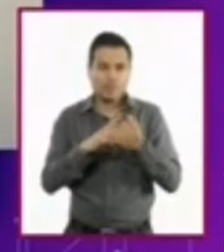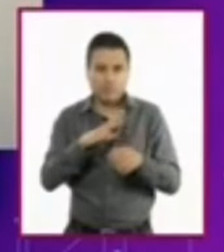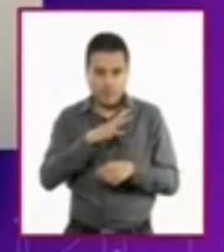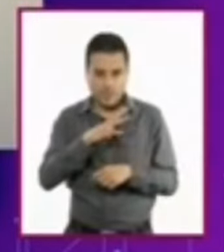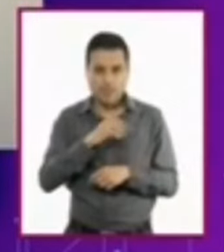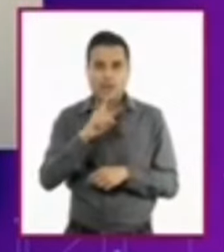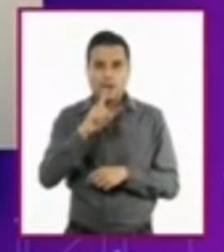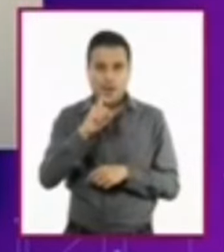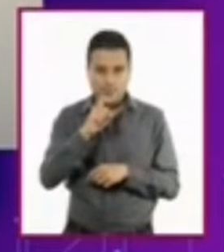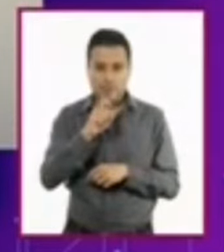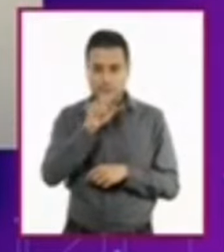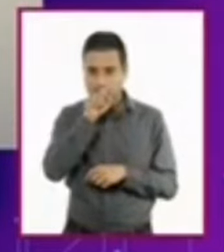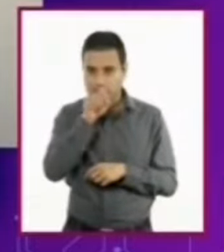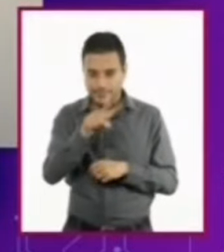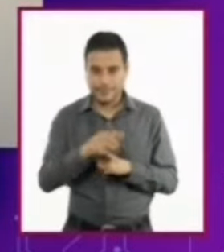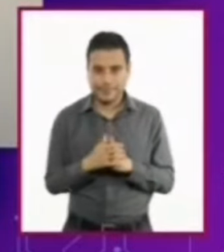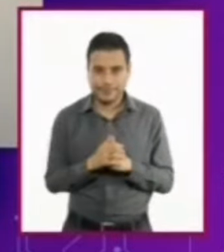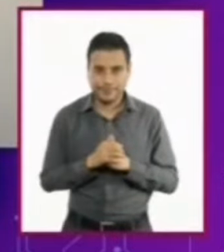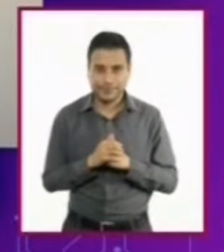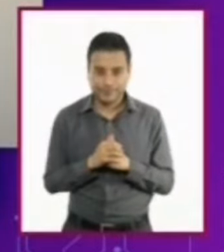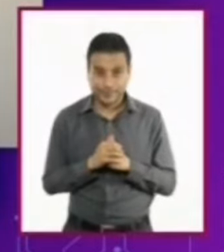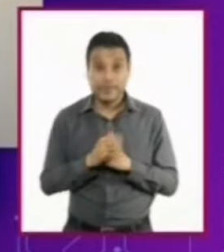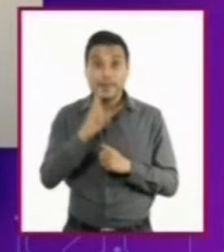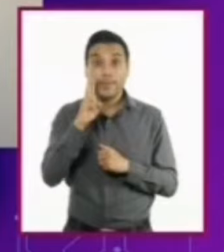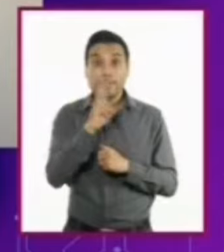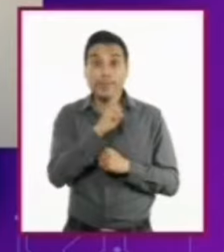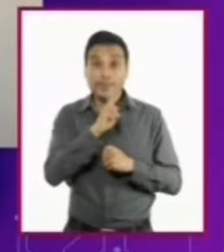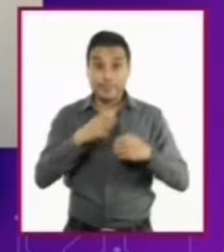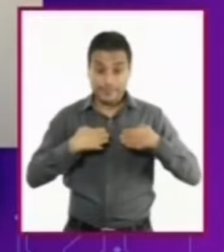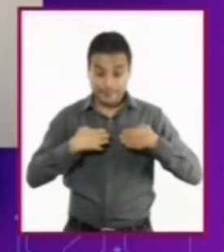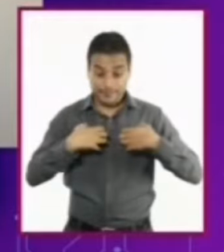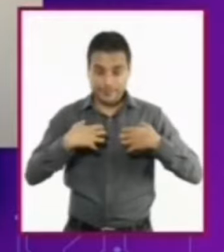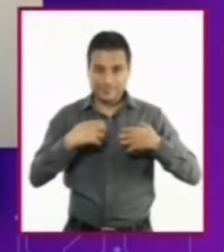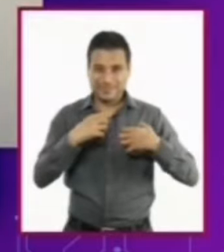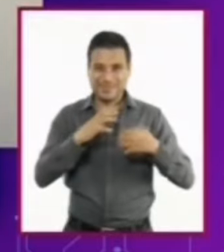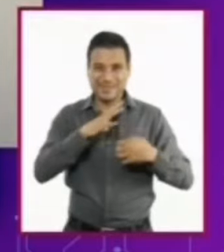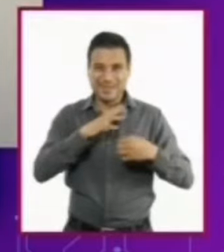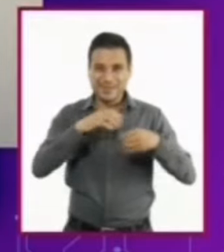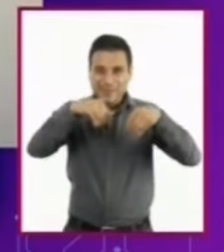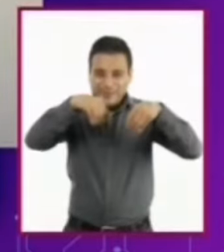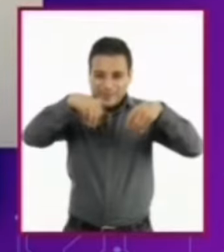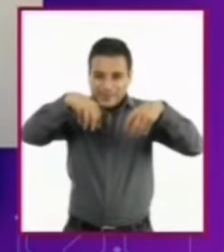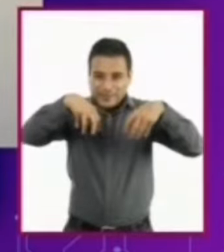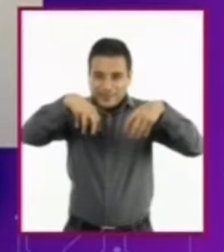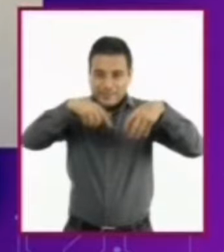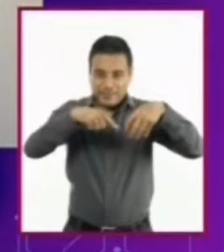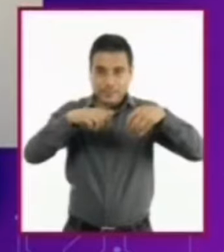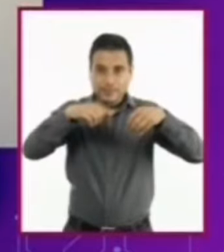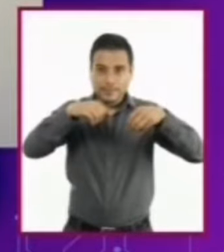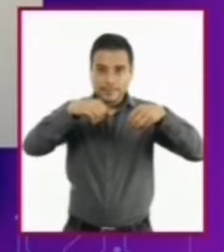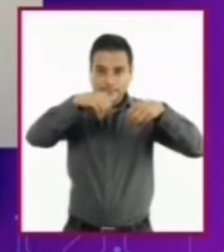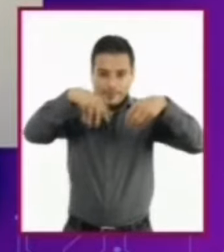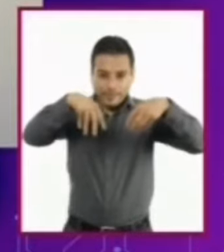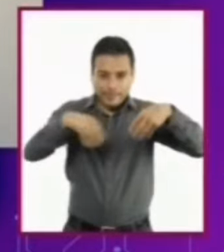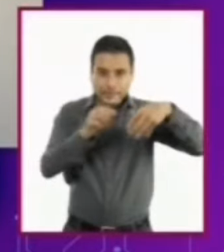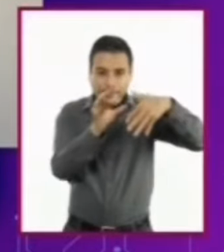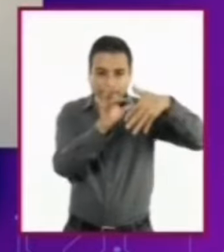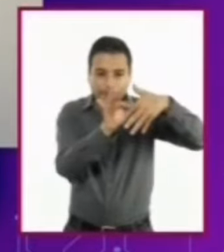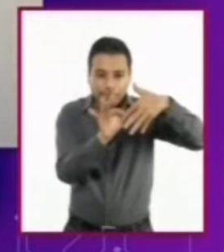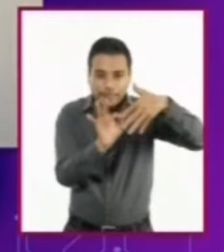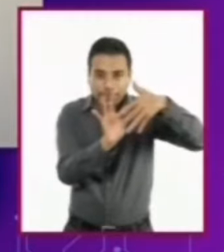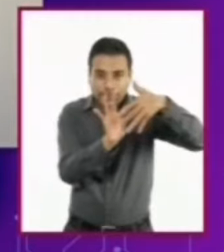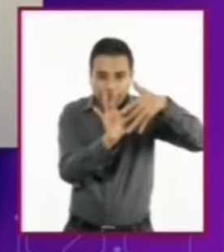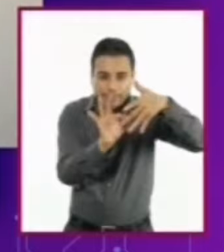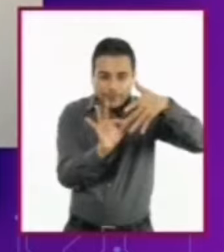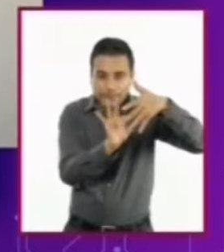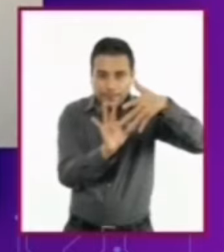herméticamente. Dentro de los pulmones, cada bronquio se ramifica de manera repetida en tubos aún más